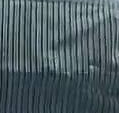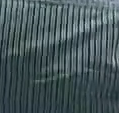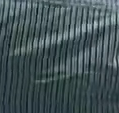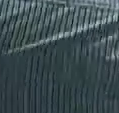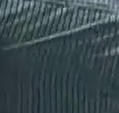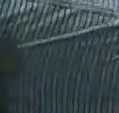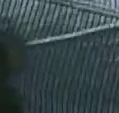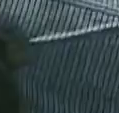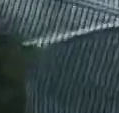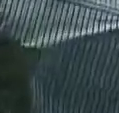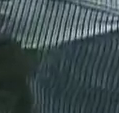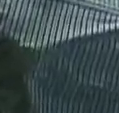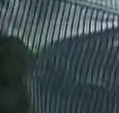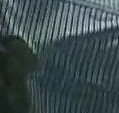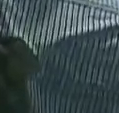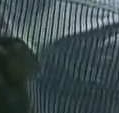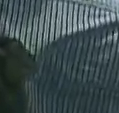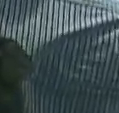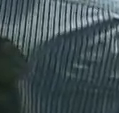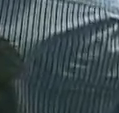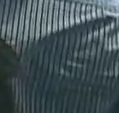la gaita.